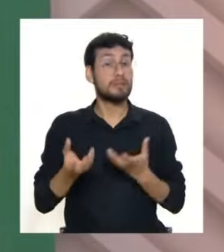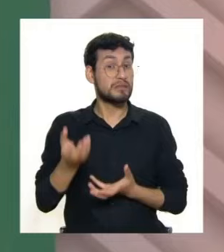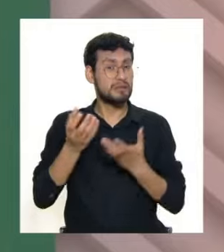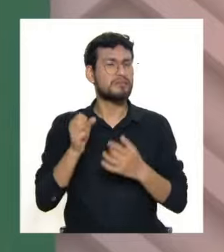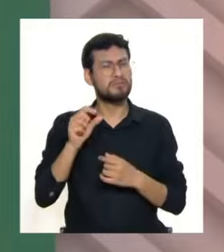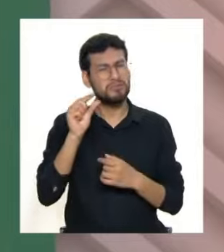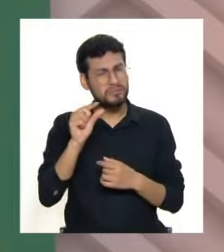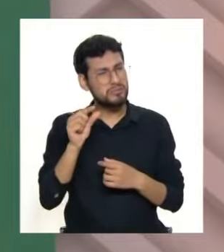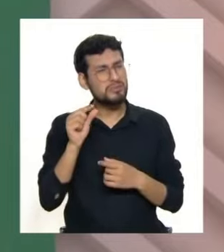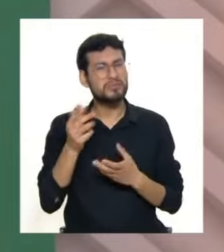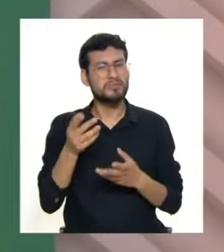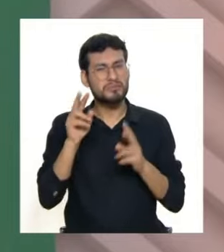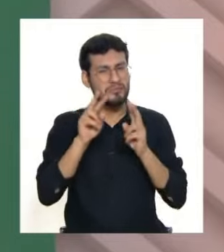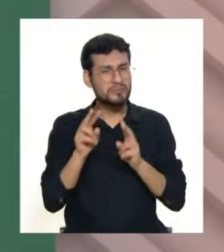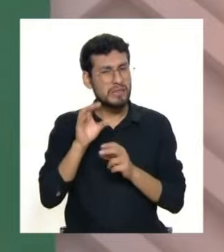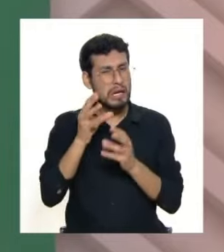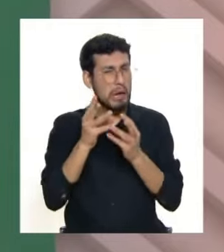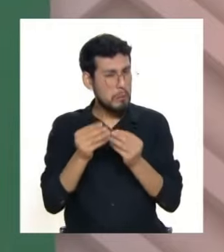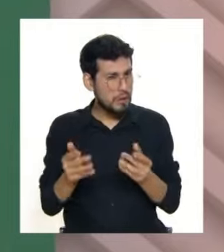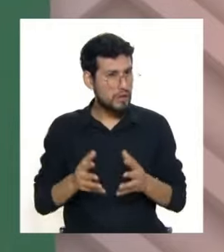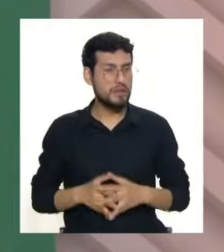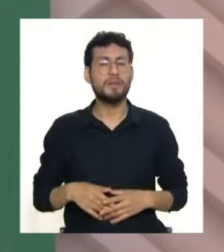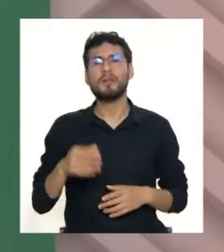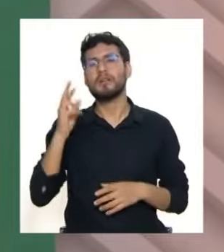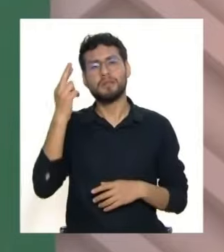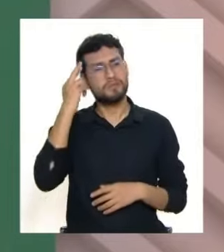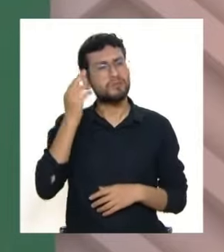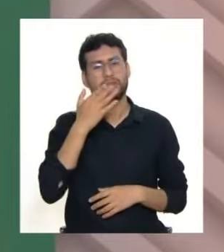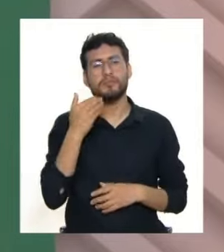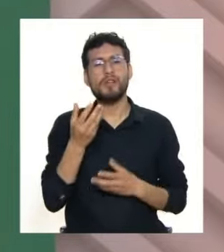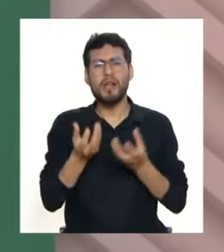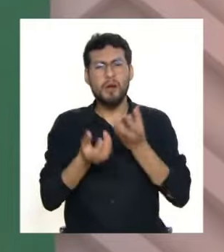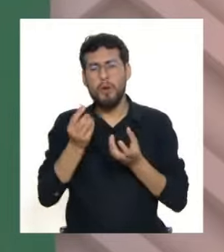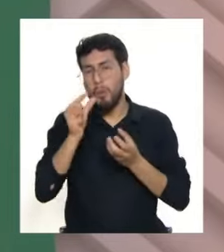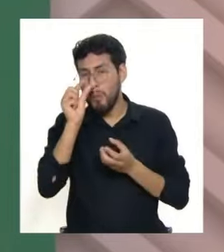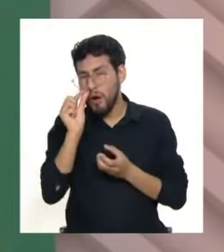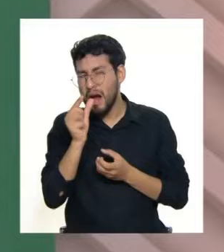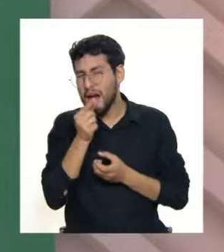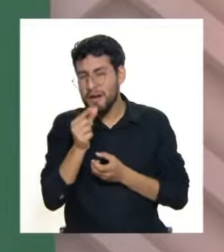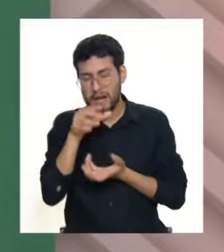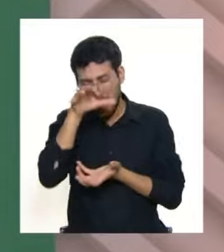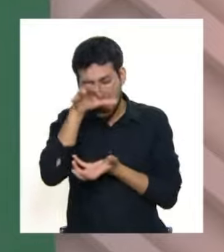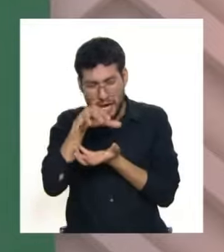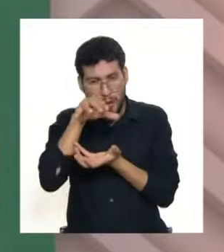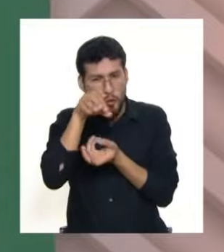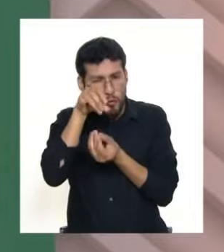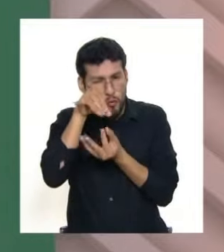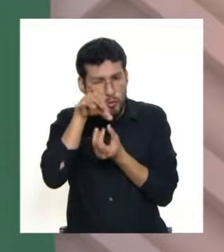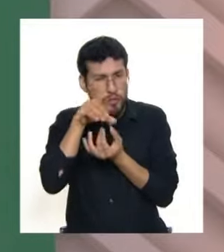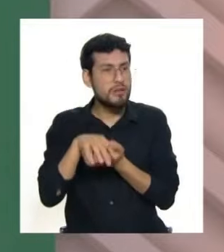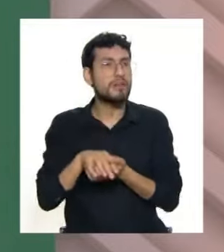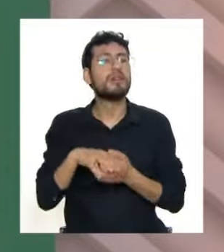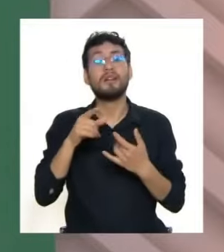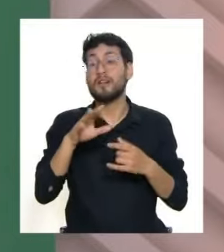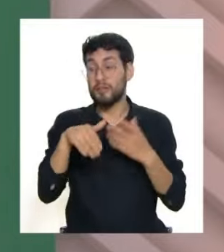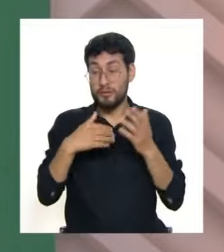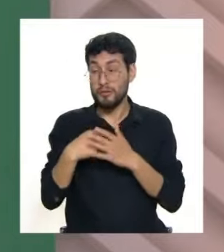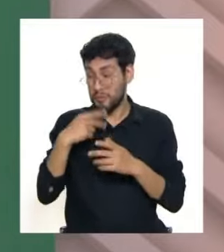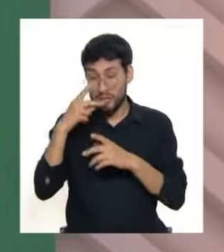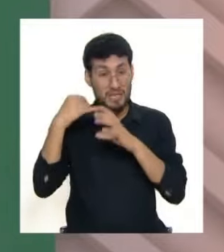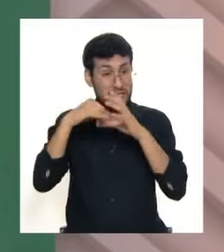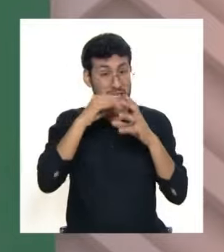sí pierde un poquito de vitamina C. Se sugiere por eso hervirlo en poquita agua, bien tapadito, contrario a las recetas que he visto en